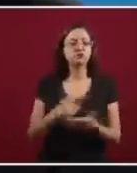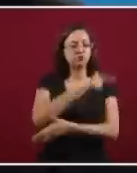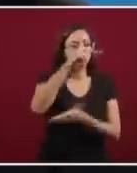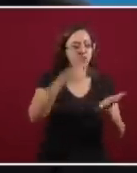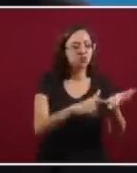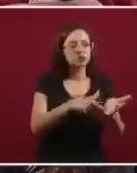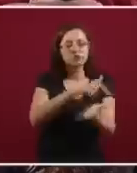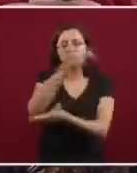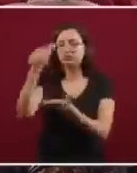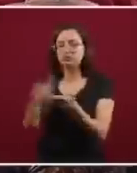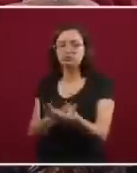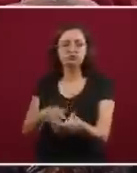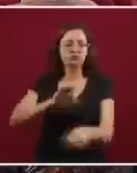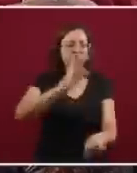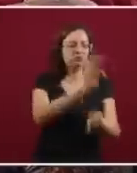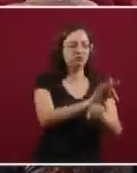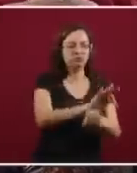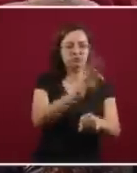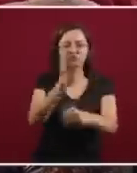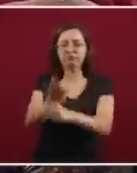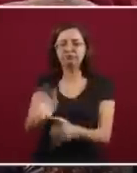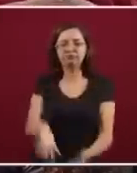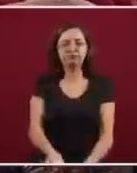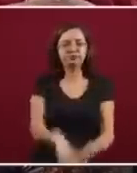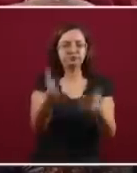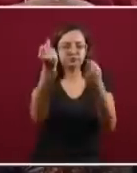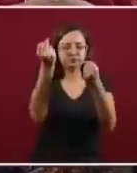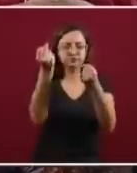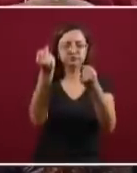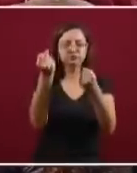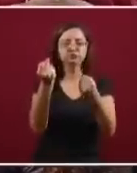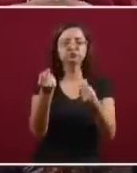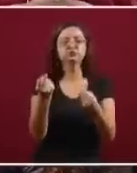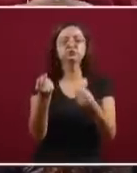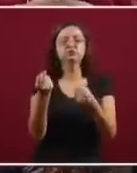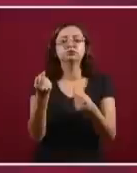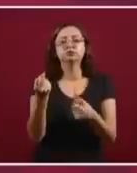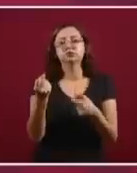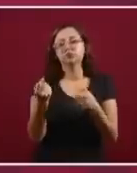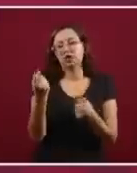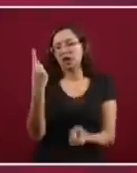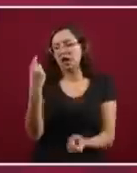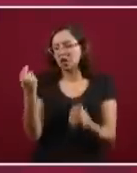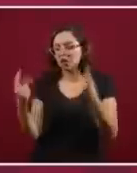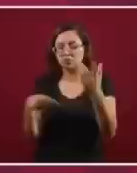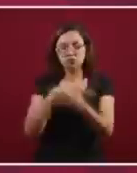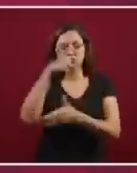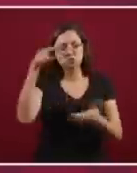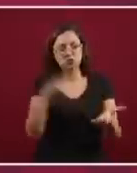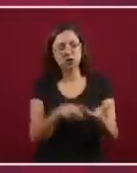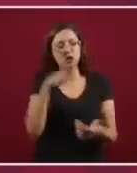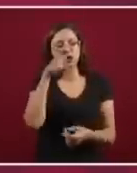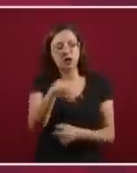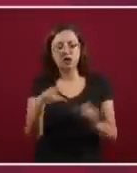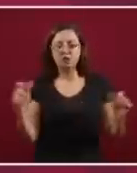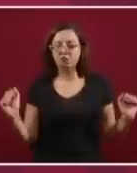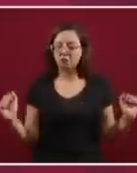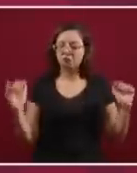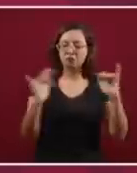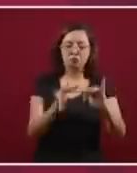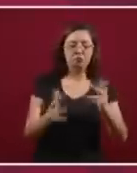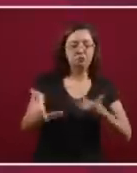espacio público en y espacios significativos de convivencia y de desarrollo